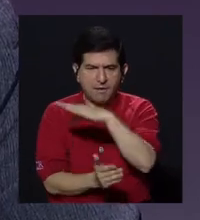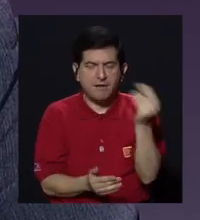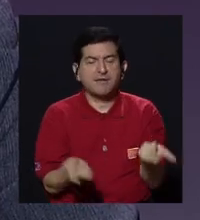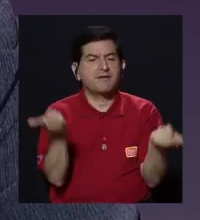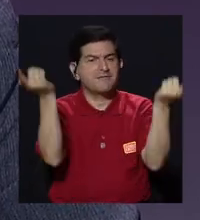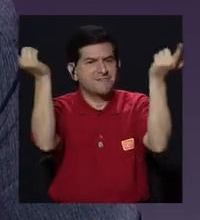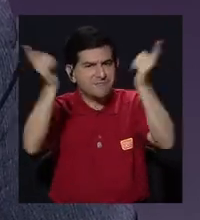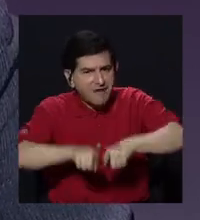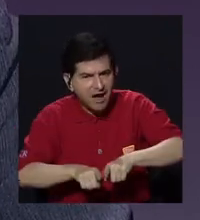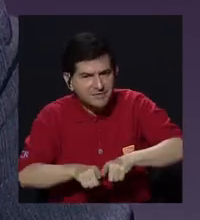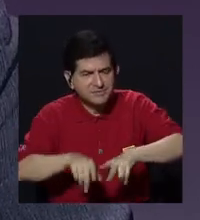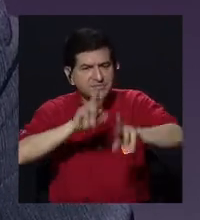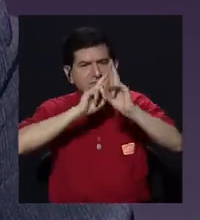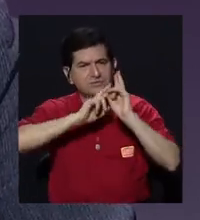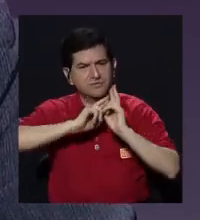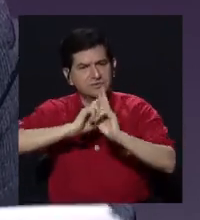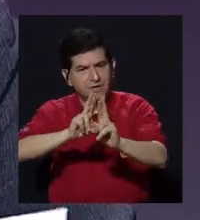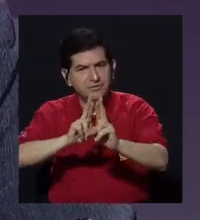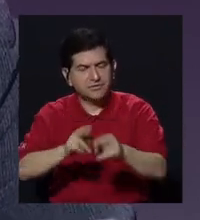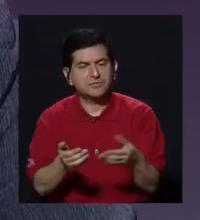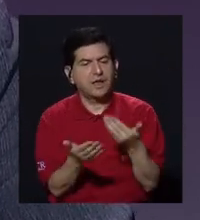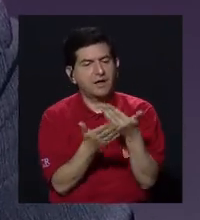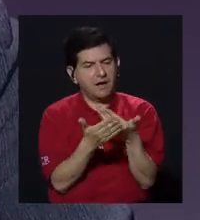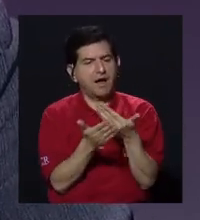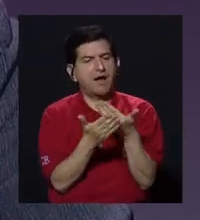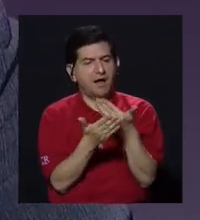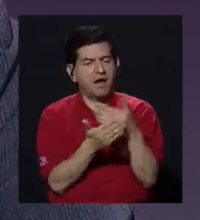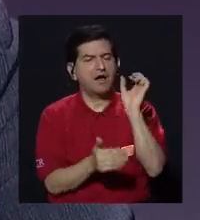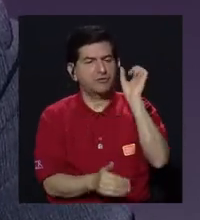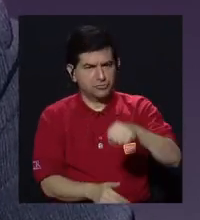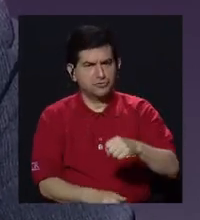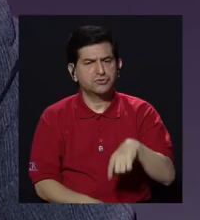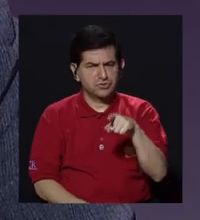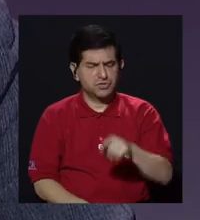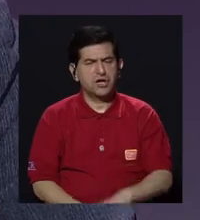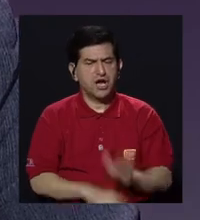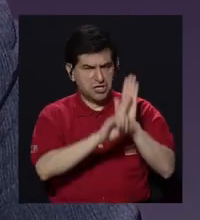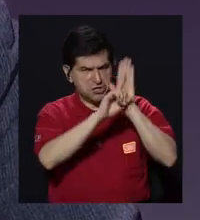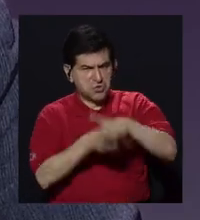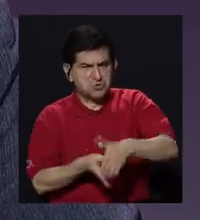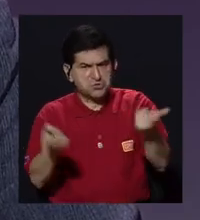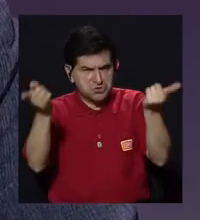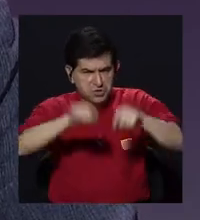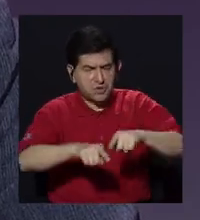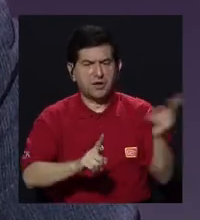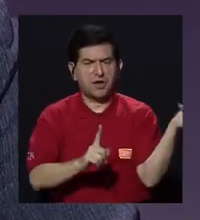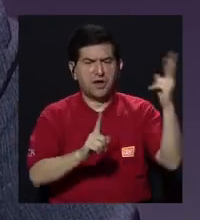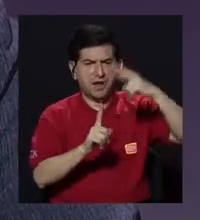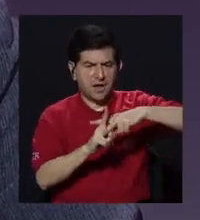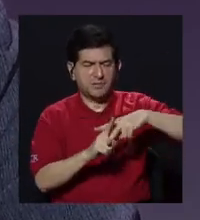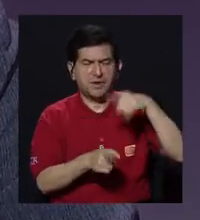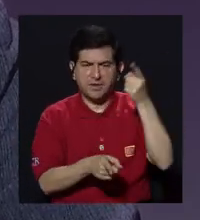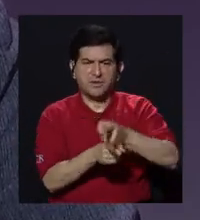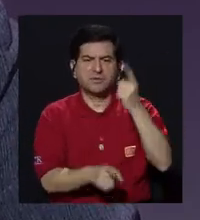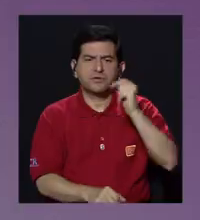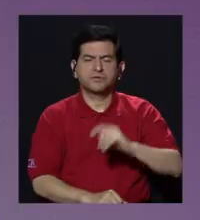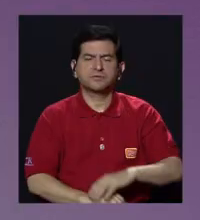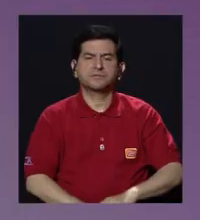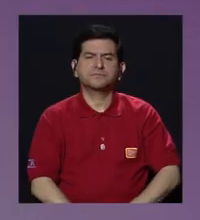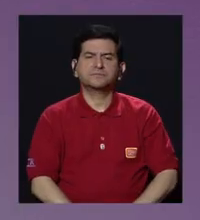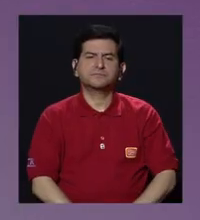en caso de resultar que se comprobó el hostigamiento, que se aplique lo que corresponde,